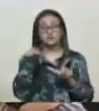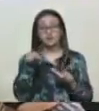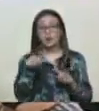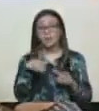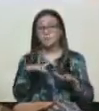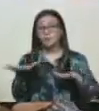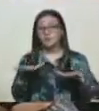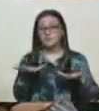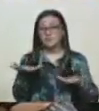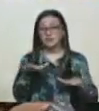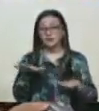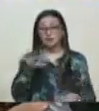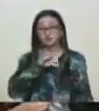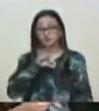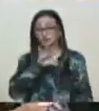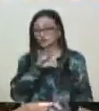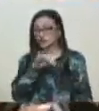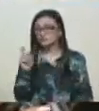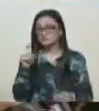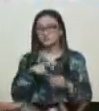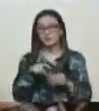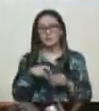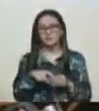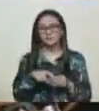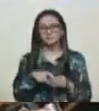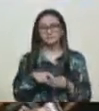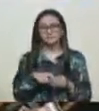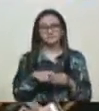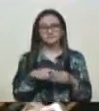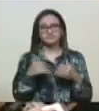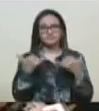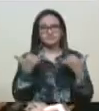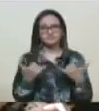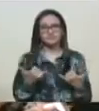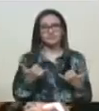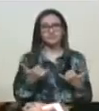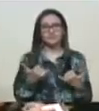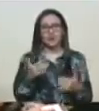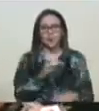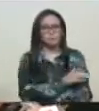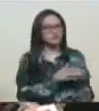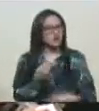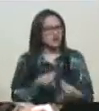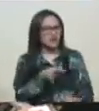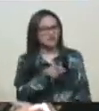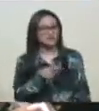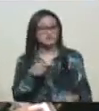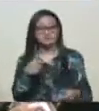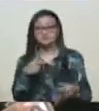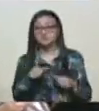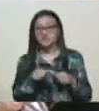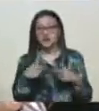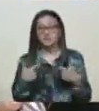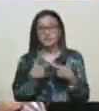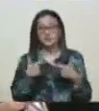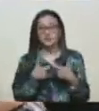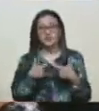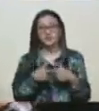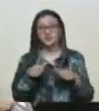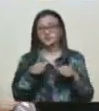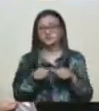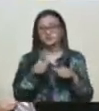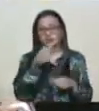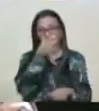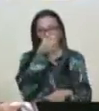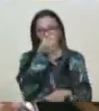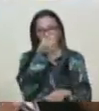están activados de cara a unas elecciones. Eso es lo que nos toca ahora. Ahora, ¿en qué anda la derecha? siguen peleándose. ¿En qué anda la derecha? Siguen conspirando.